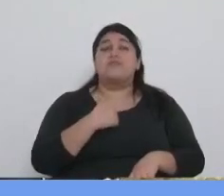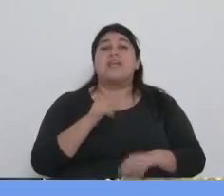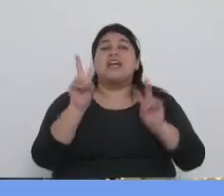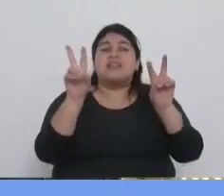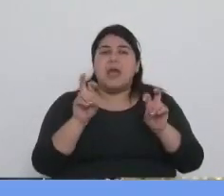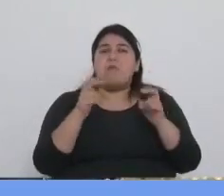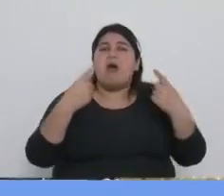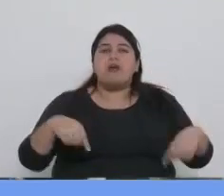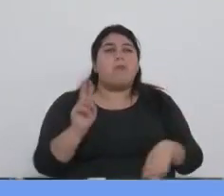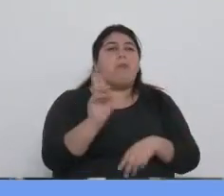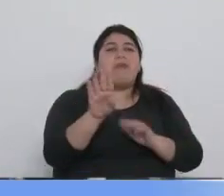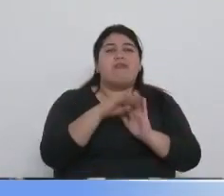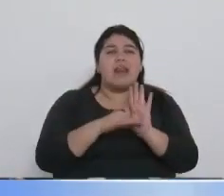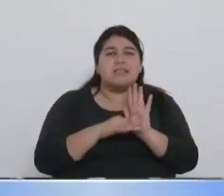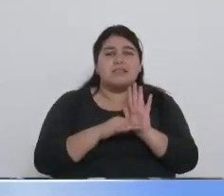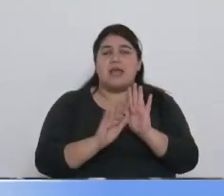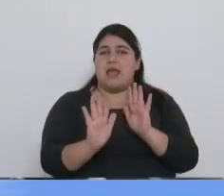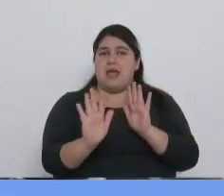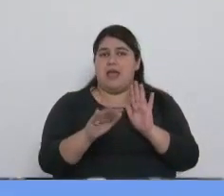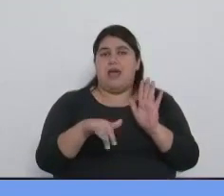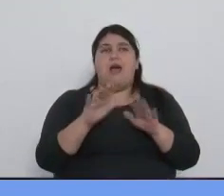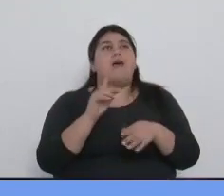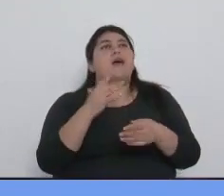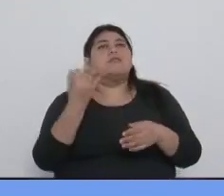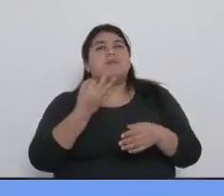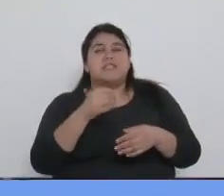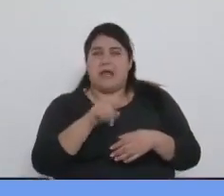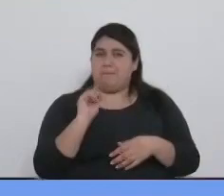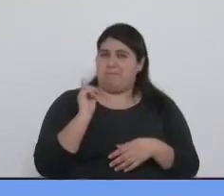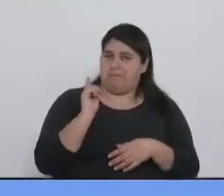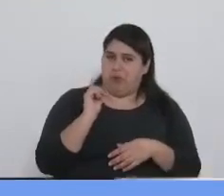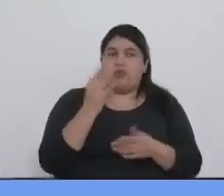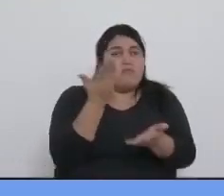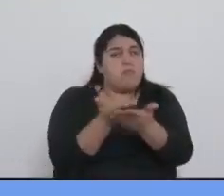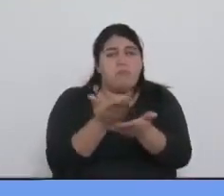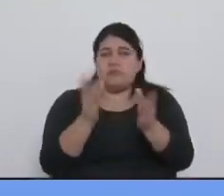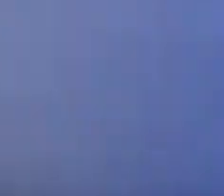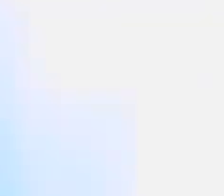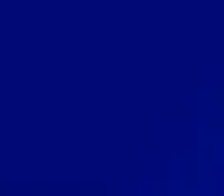mociones de preferencia no se establecen ni las de privilegio, se las plantean. Gracias.